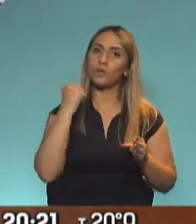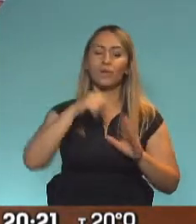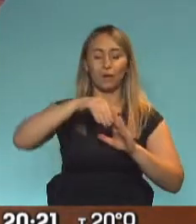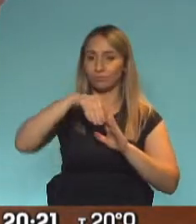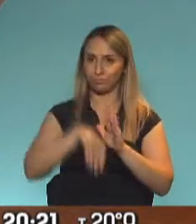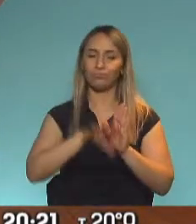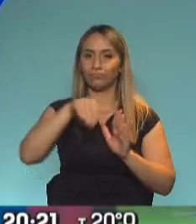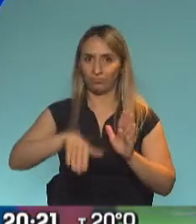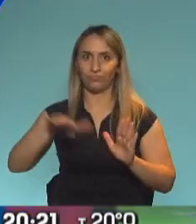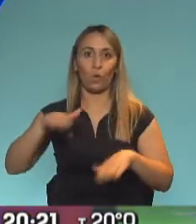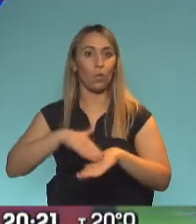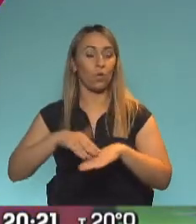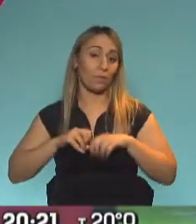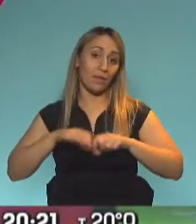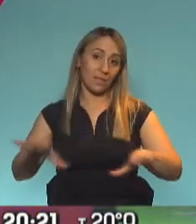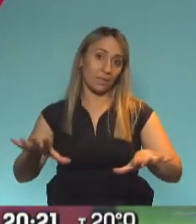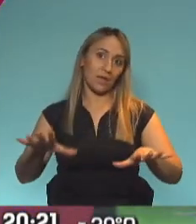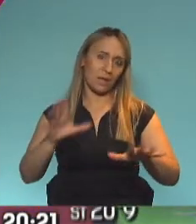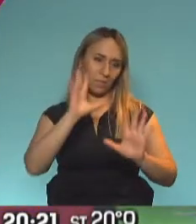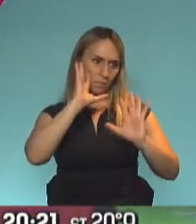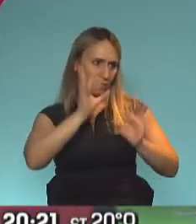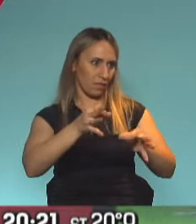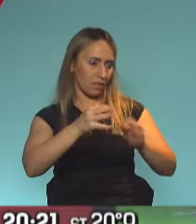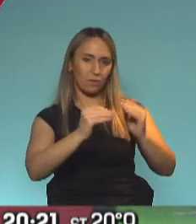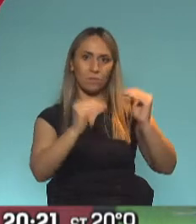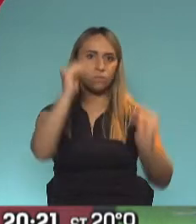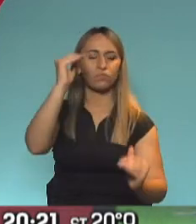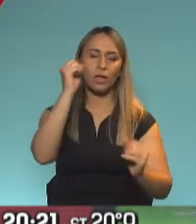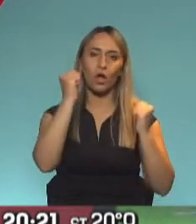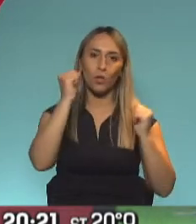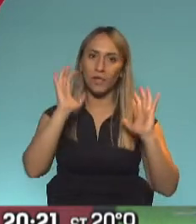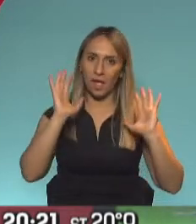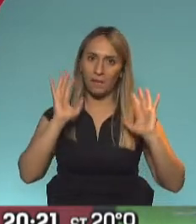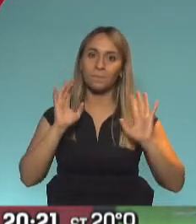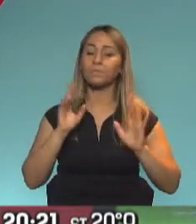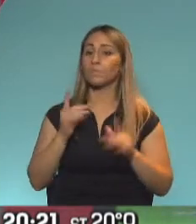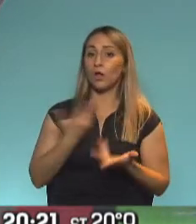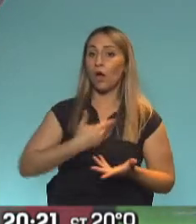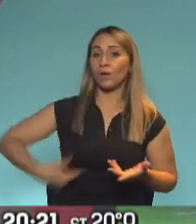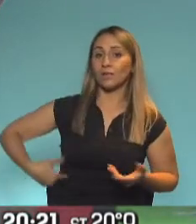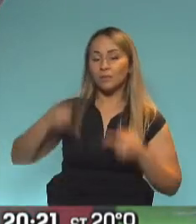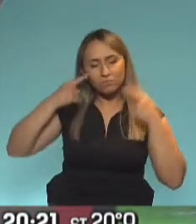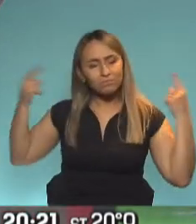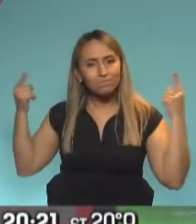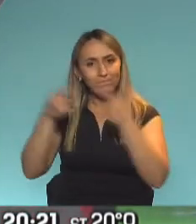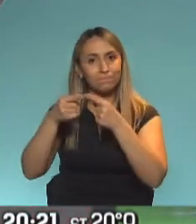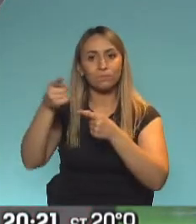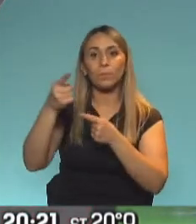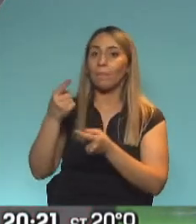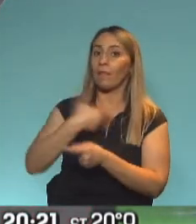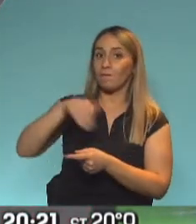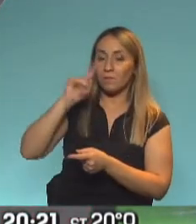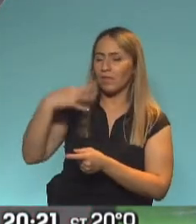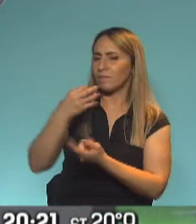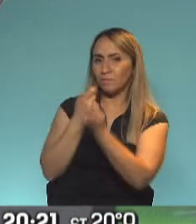que la pandemia ha logrado visibilizar y la política del gobierno es: nosotros tenemos que negociar sí o sí con el fondo, claramente,